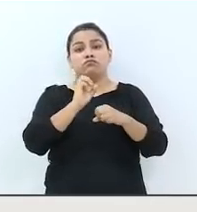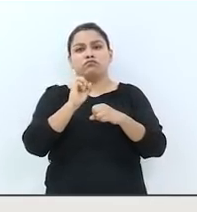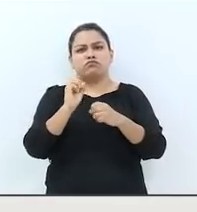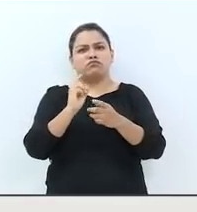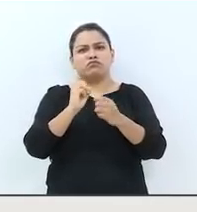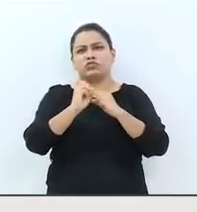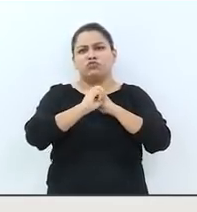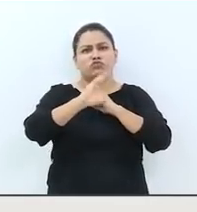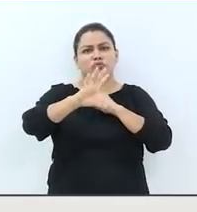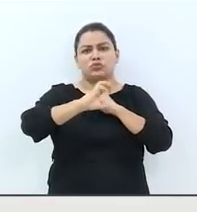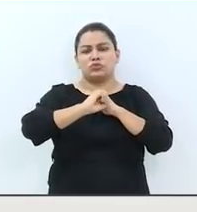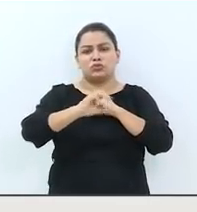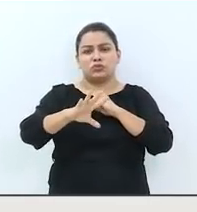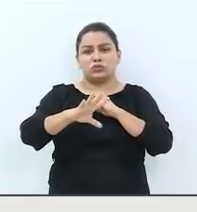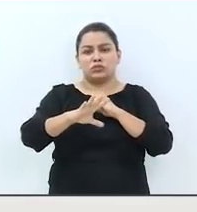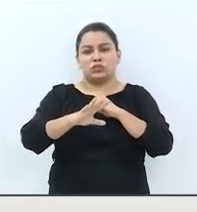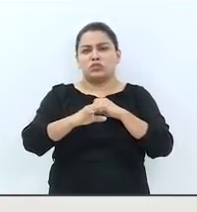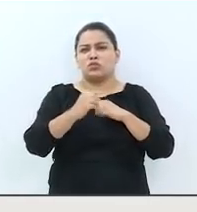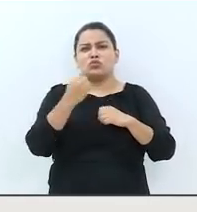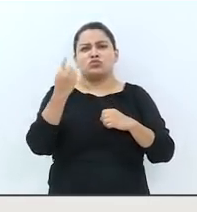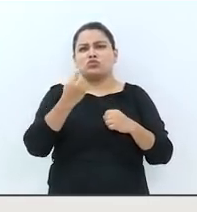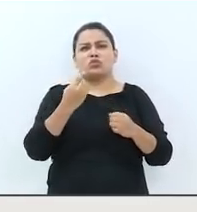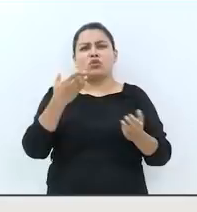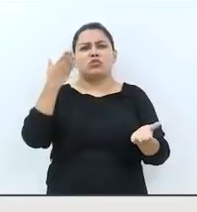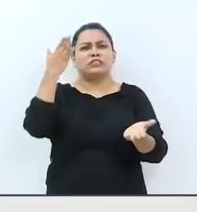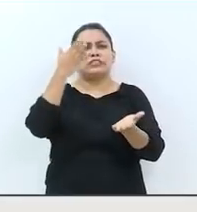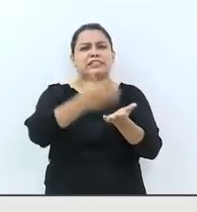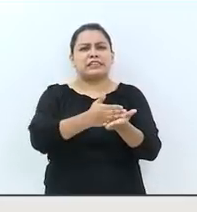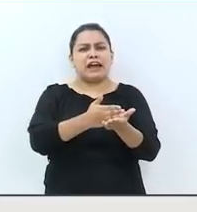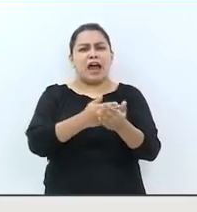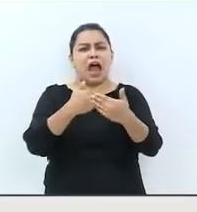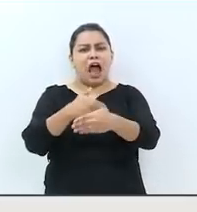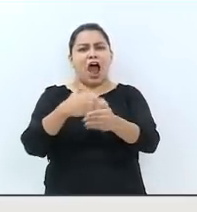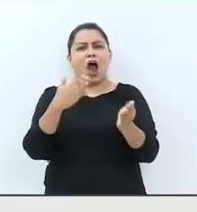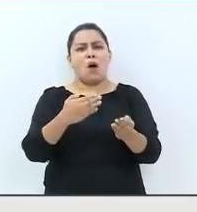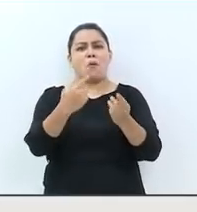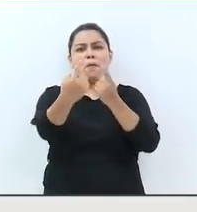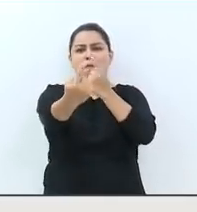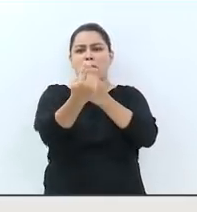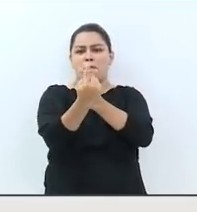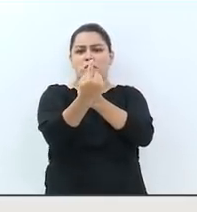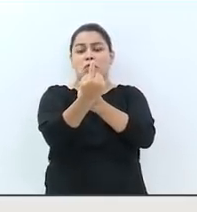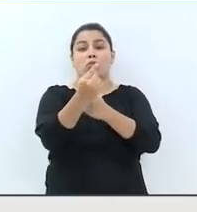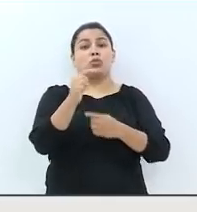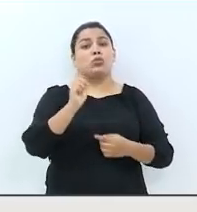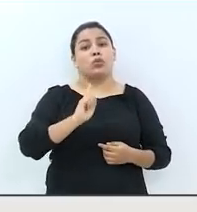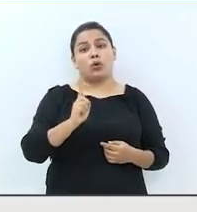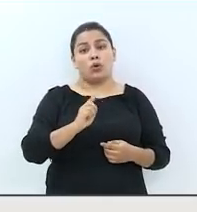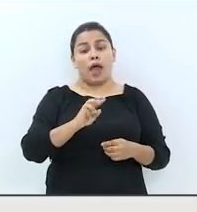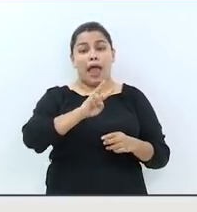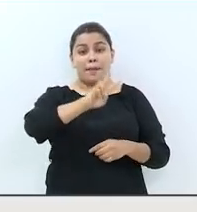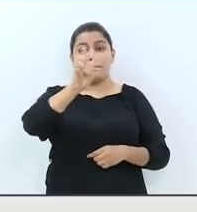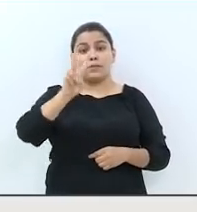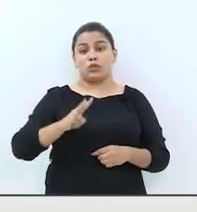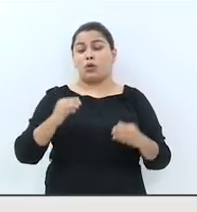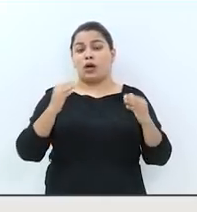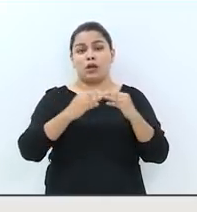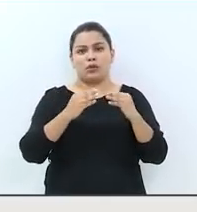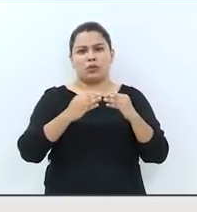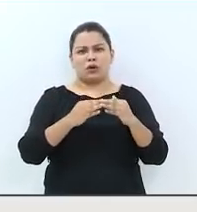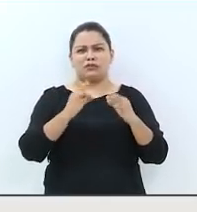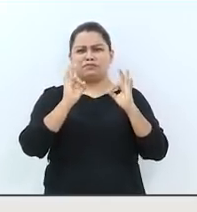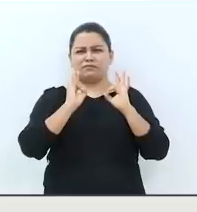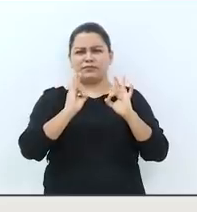solo desde lo presencial, del face to face así físico, sino también en la virtualidad. Excelente